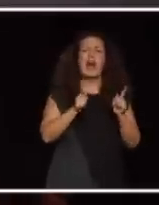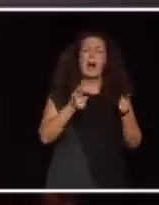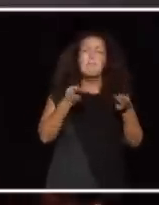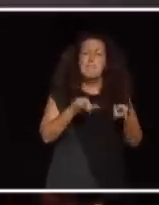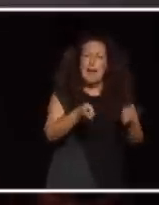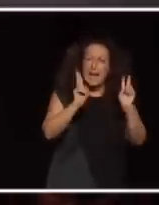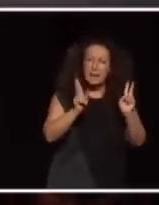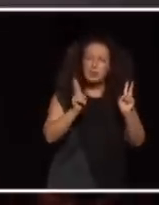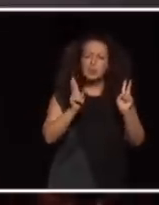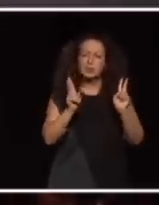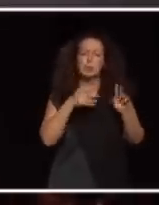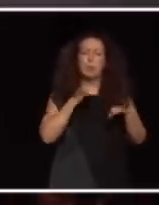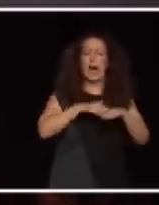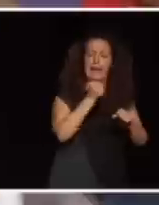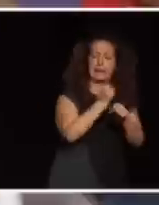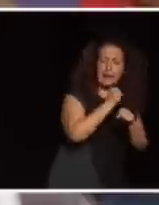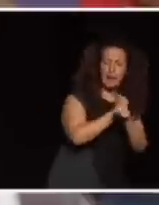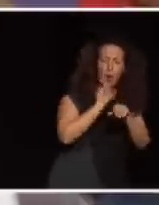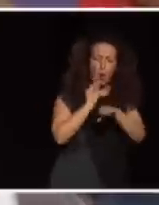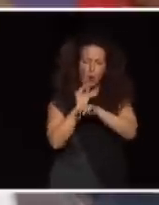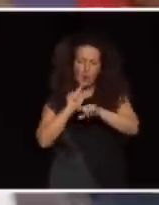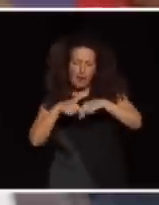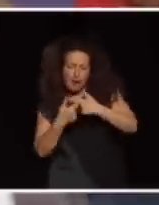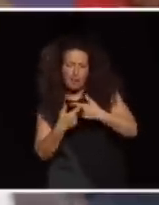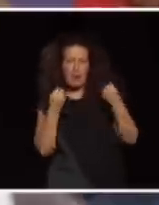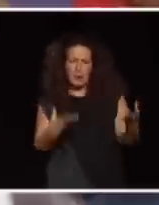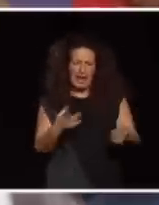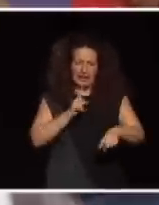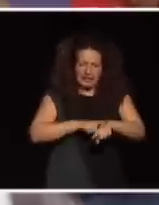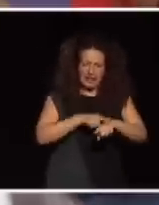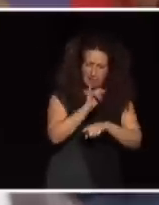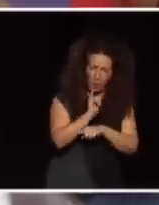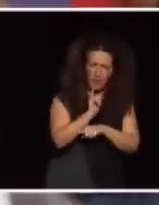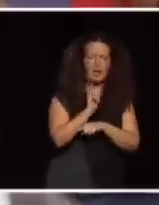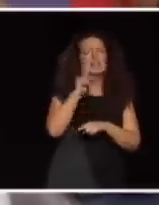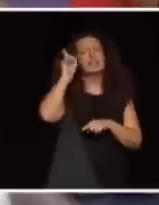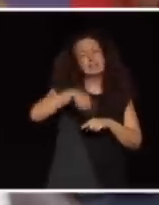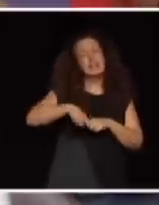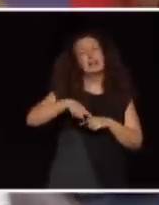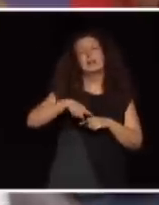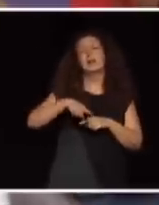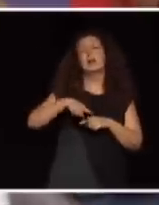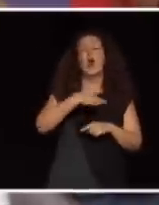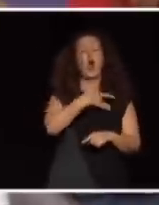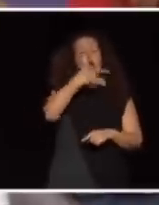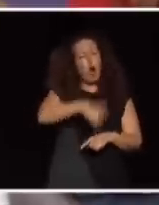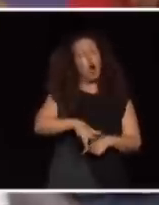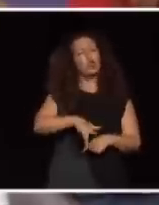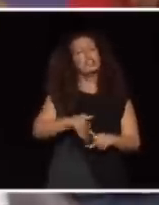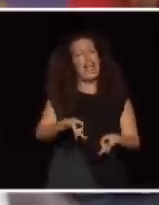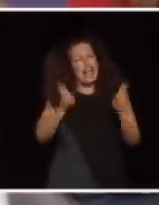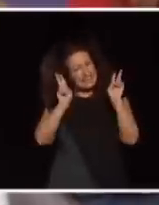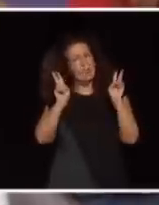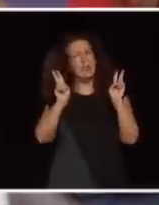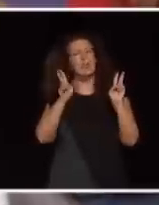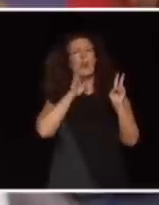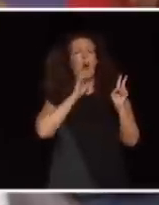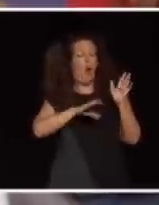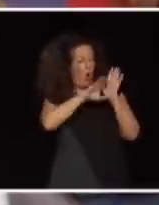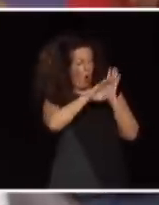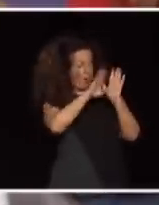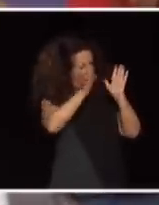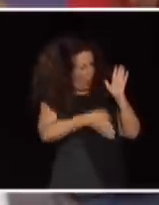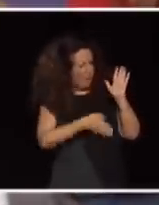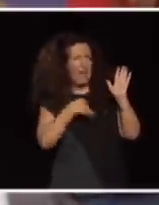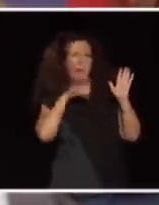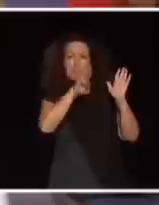para que las familias dejemos de hacer malabares, recuperar la centralidad del consentimiento en el Código Penal que se cargaron el Partido